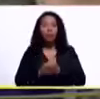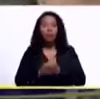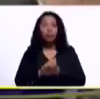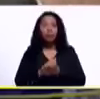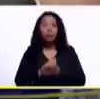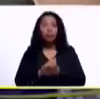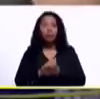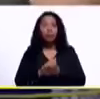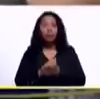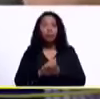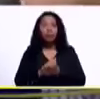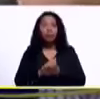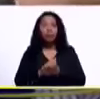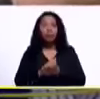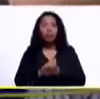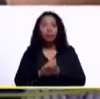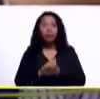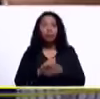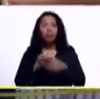Méndez, de